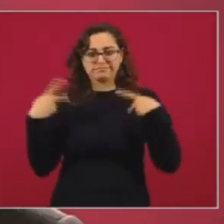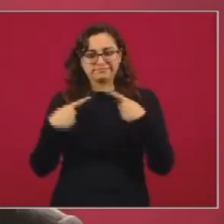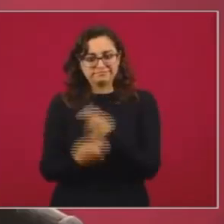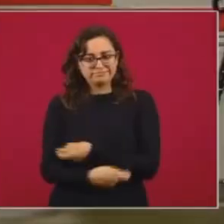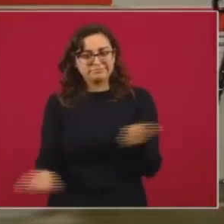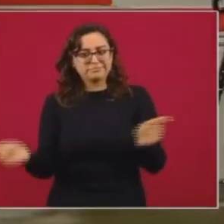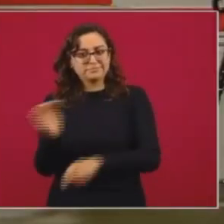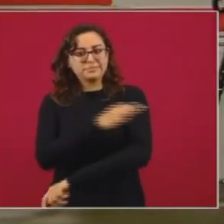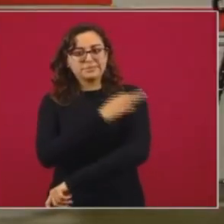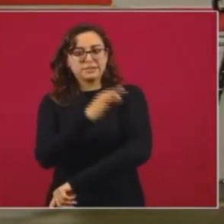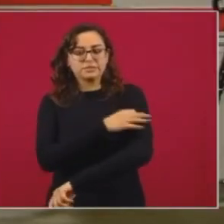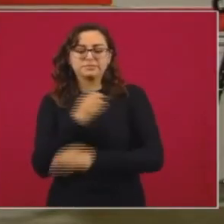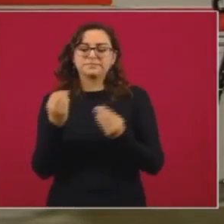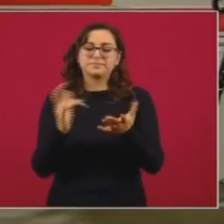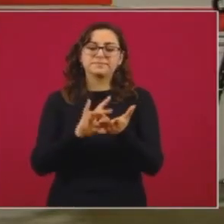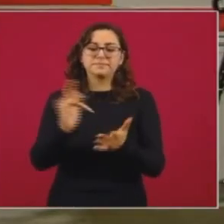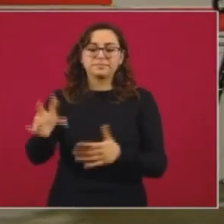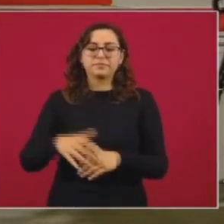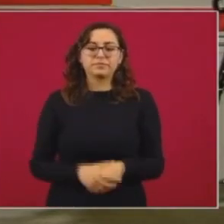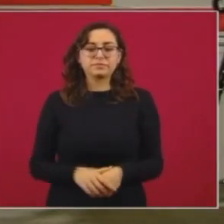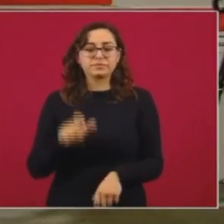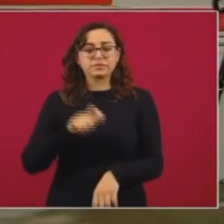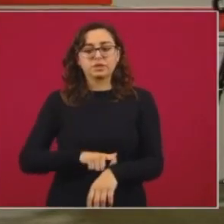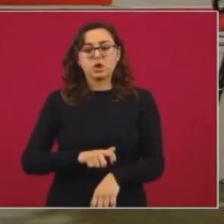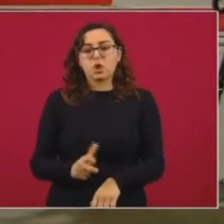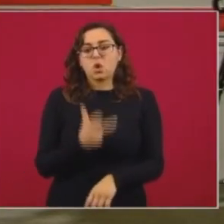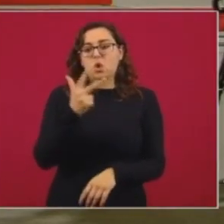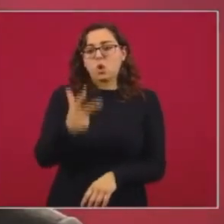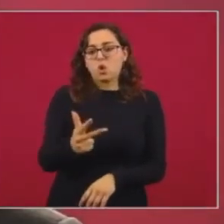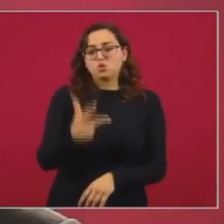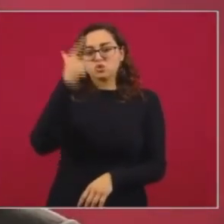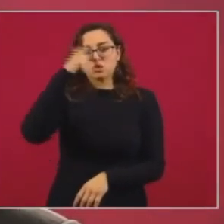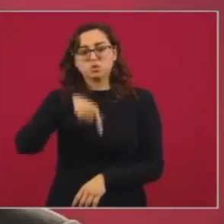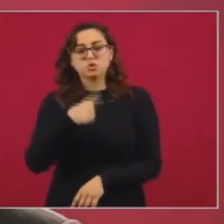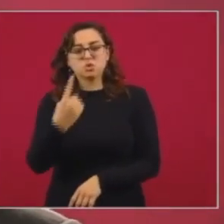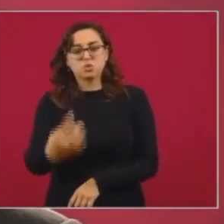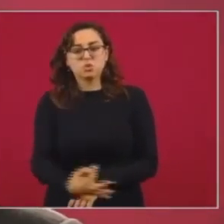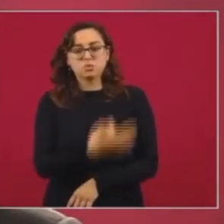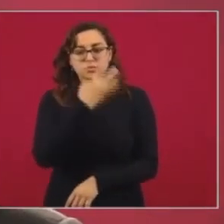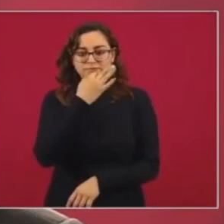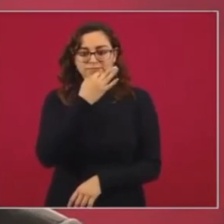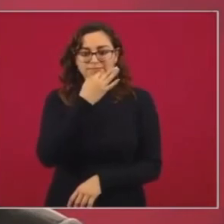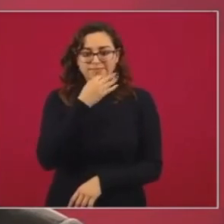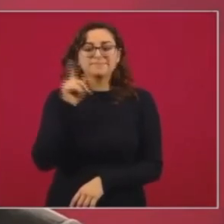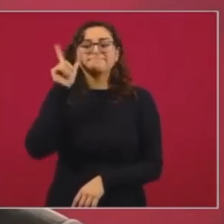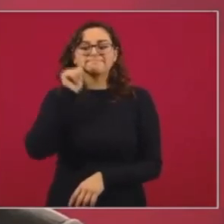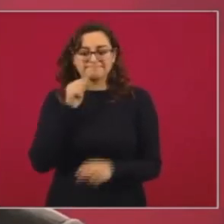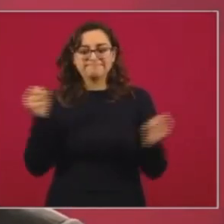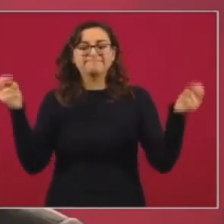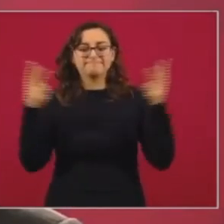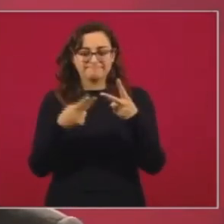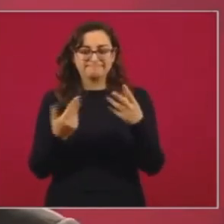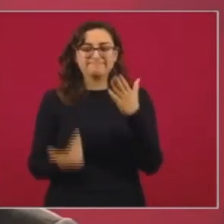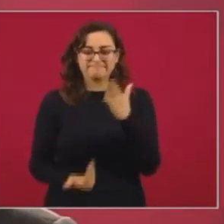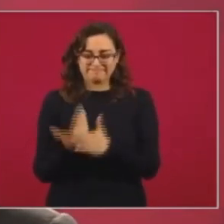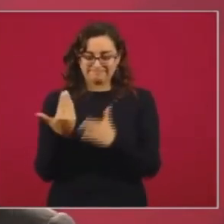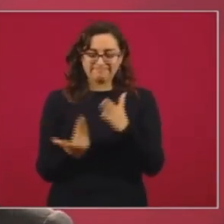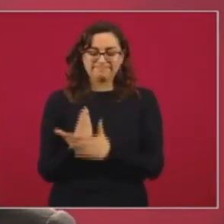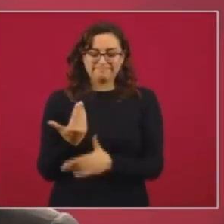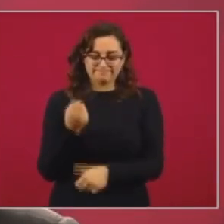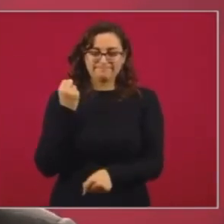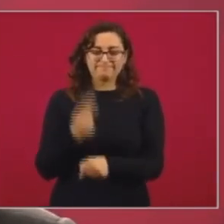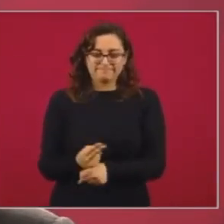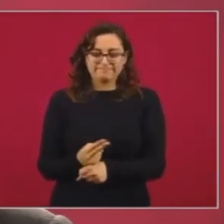todos. Muchas gracias. Son las 20 horas con un minuto. Les invitamos mañana al Pulso de la Salud, donde